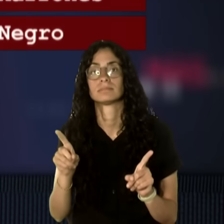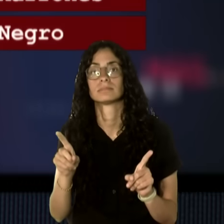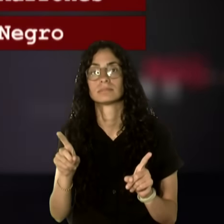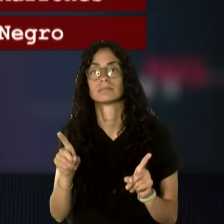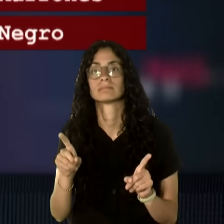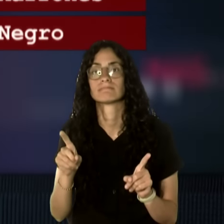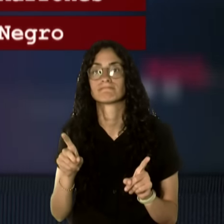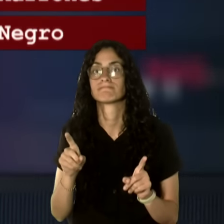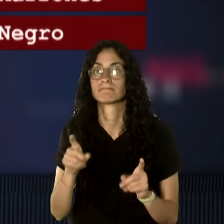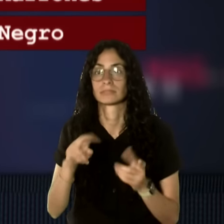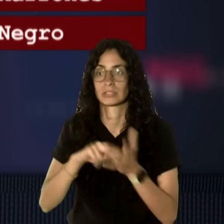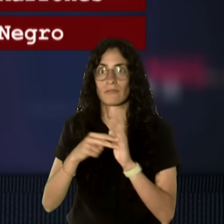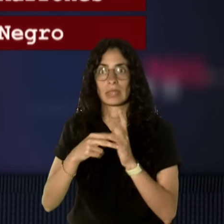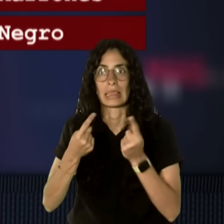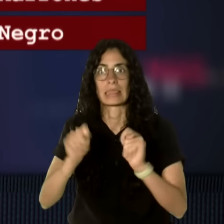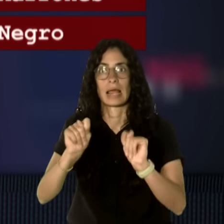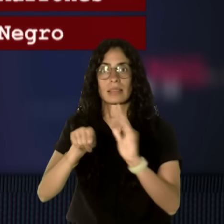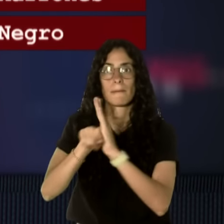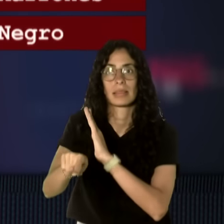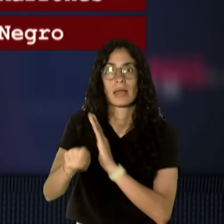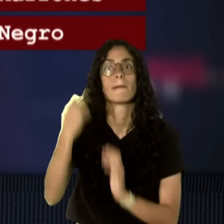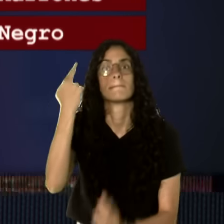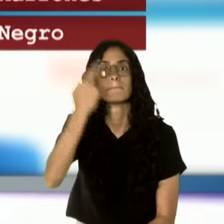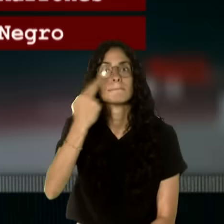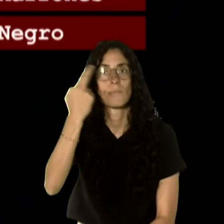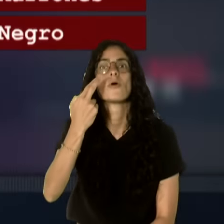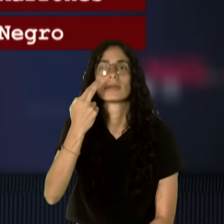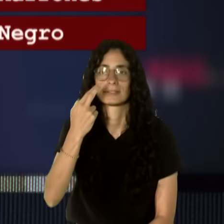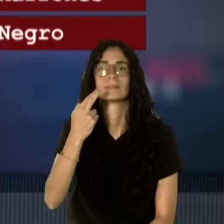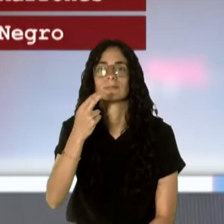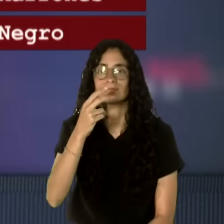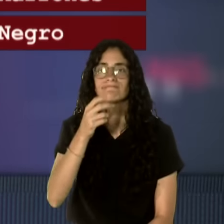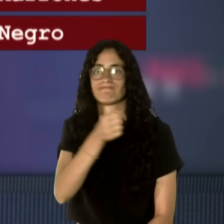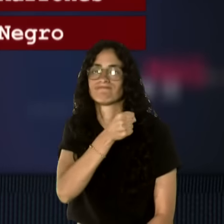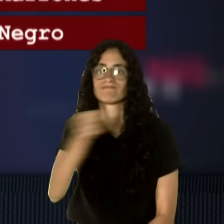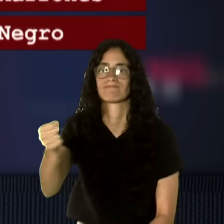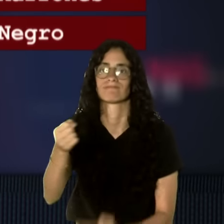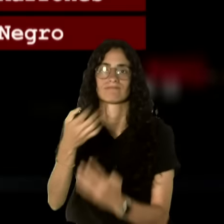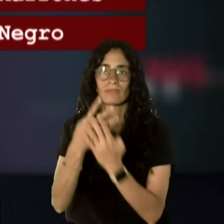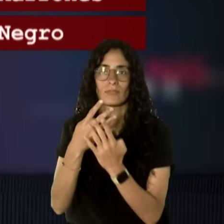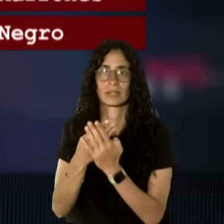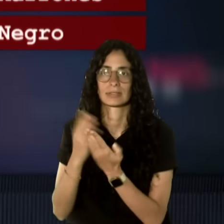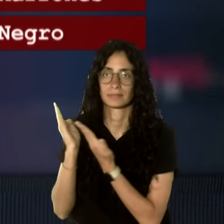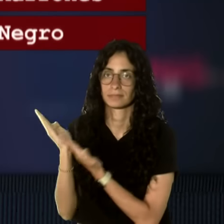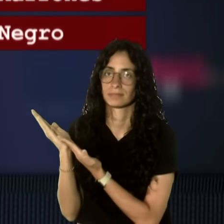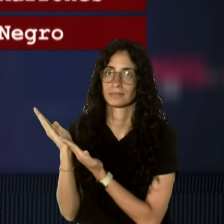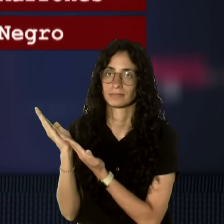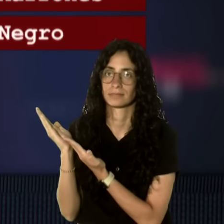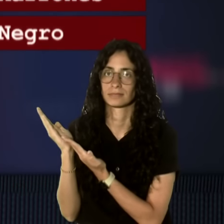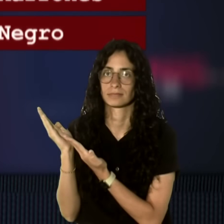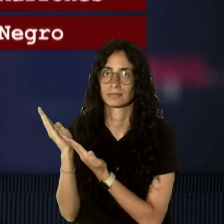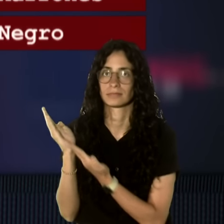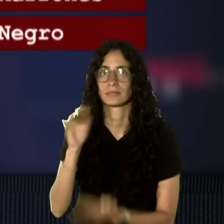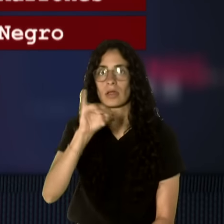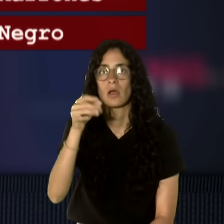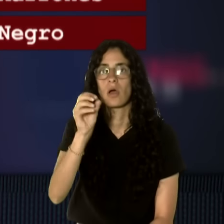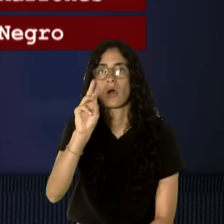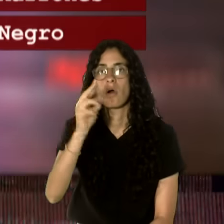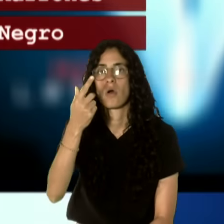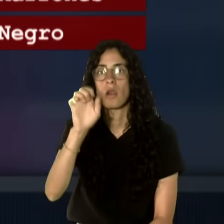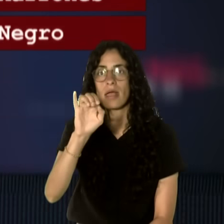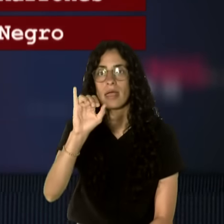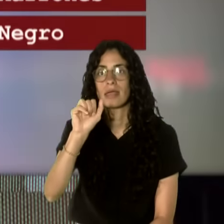tentativa de asesinato y por eso Entonces se le radica este cargo este individuo Jorge yamil González Hernández es una